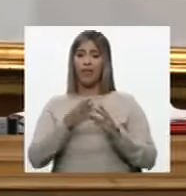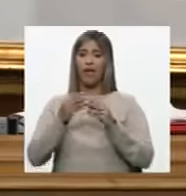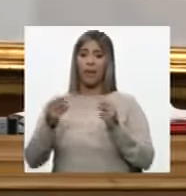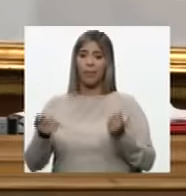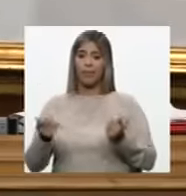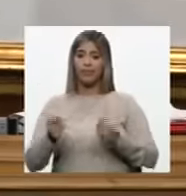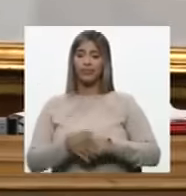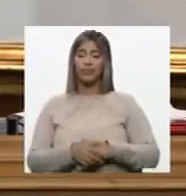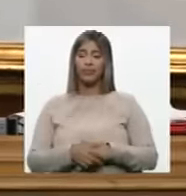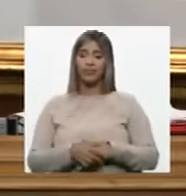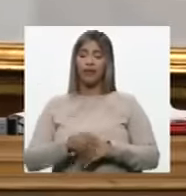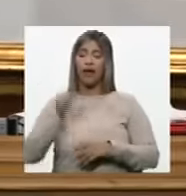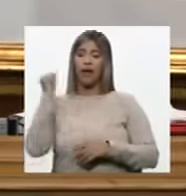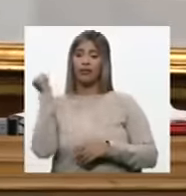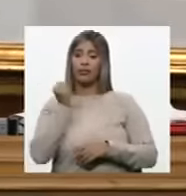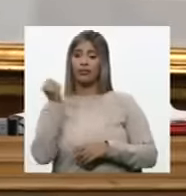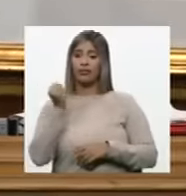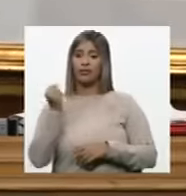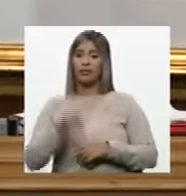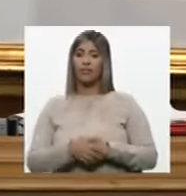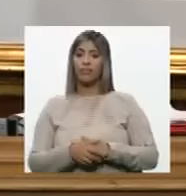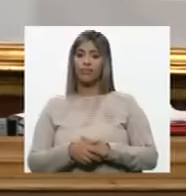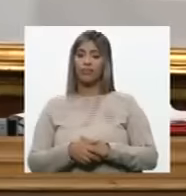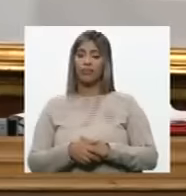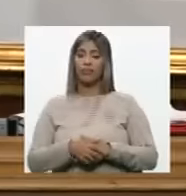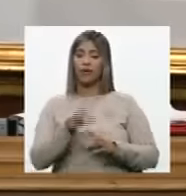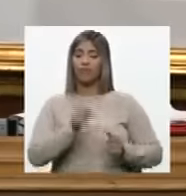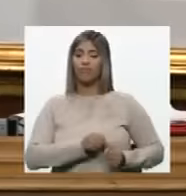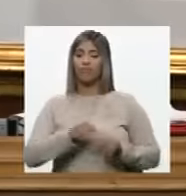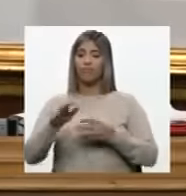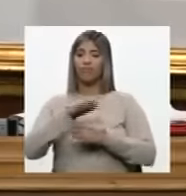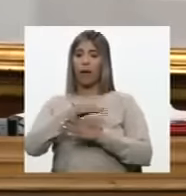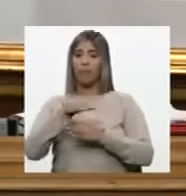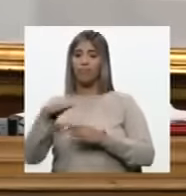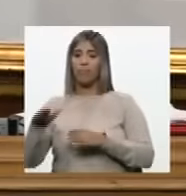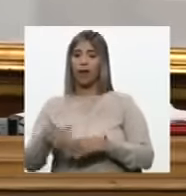desaparecidos, asesinados, arrojados al mar,